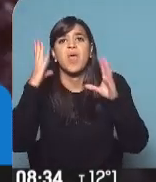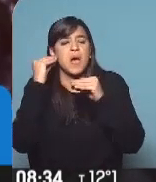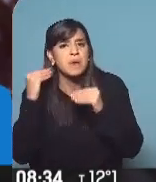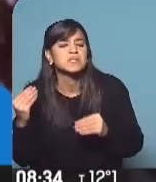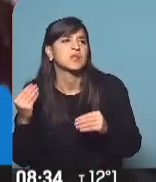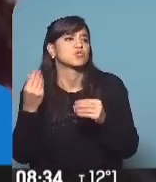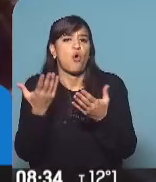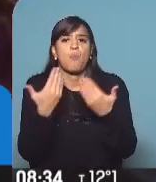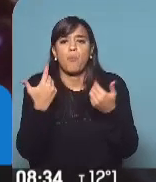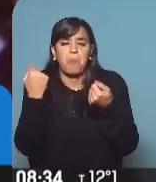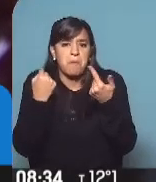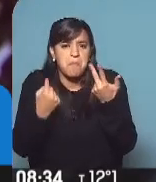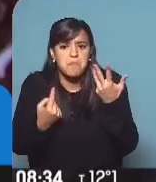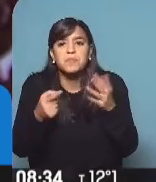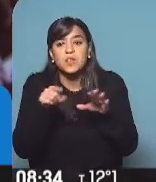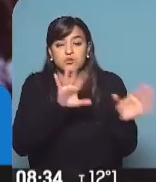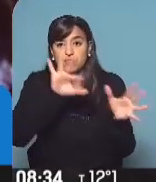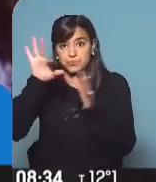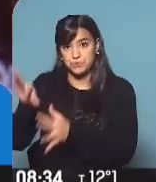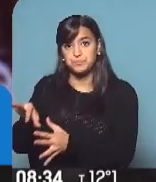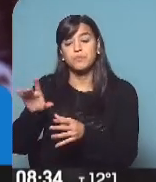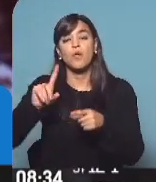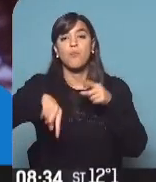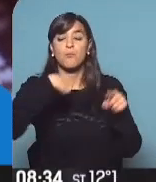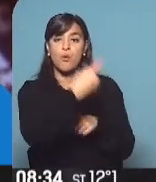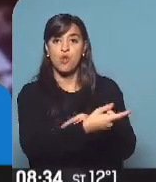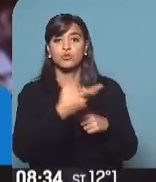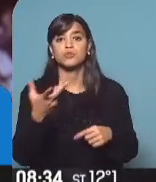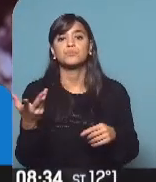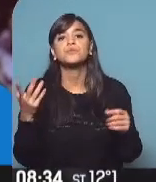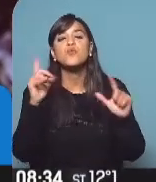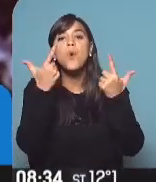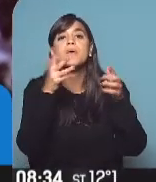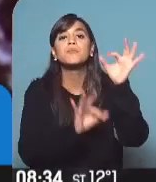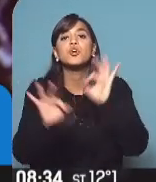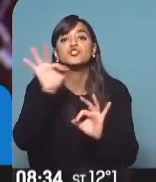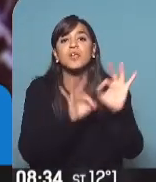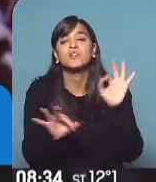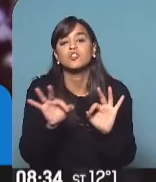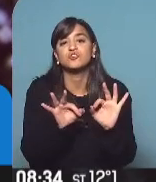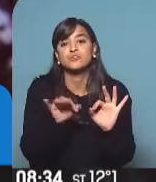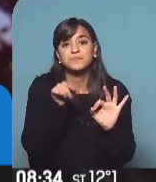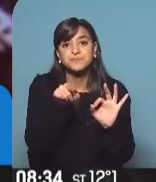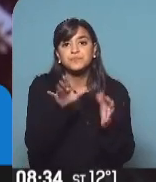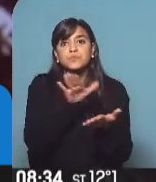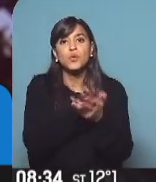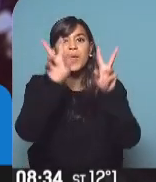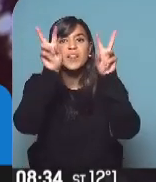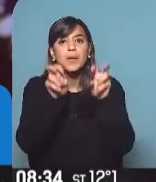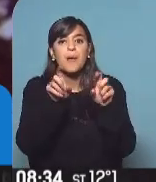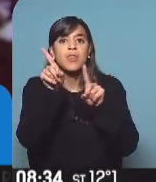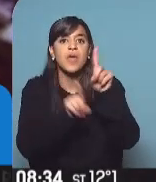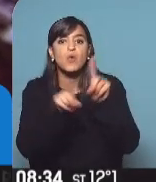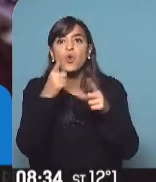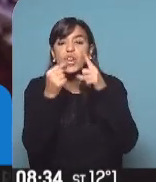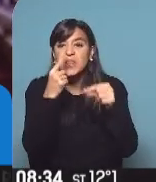se produce eso por un lado y por otro lado no ha habido proyectos en ese sentido de algunos de los que